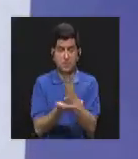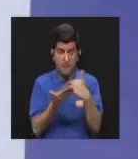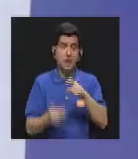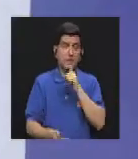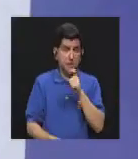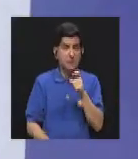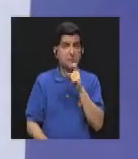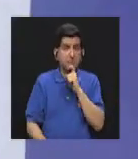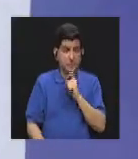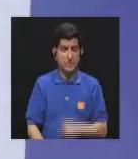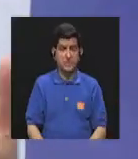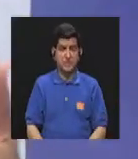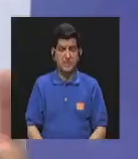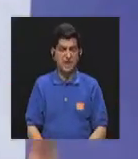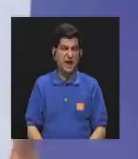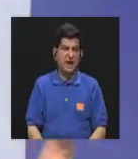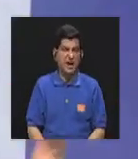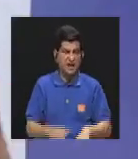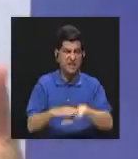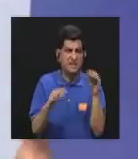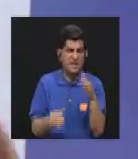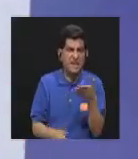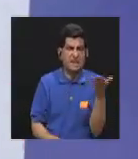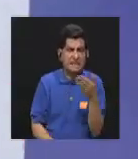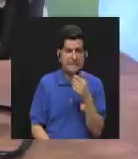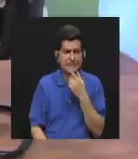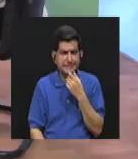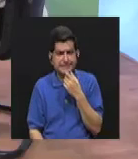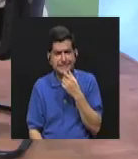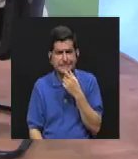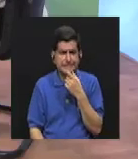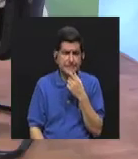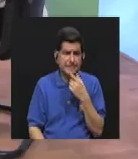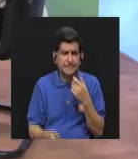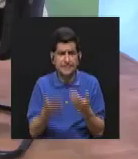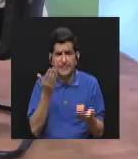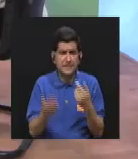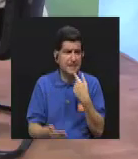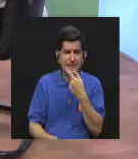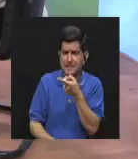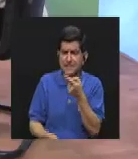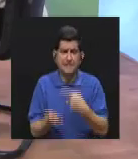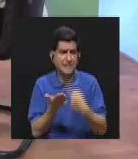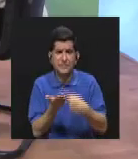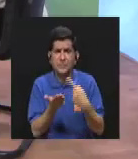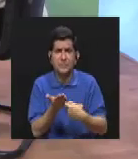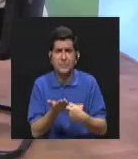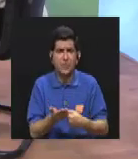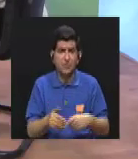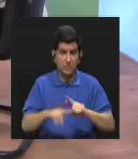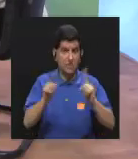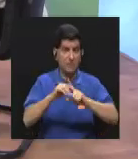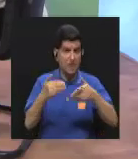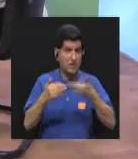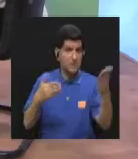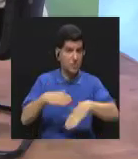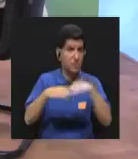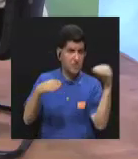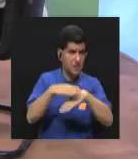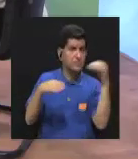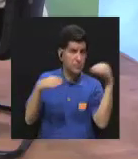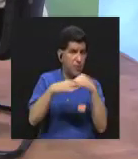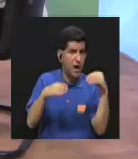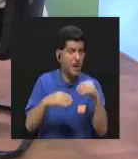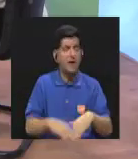difícil. ¿Qué se quedaba fuera? Y a veces... Claro. Hay un debate entre que quedaron muchas cosas fuera, muchas cosas fuera, de